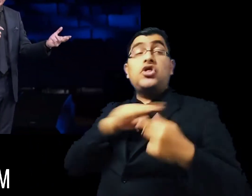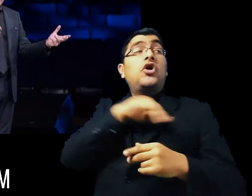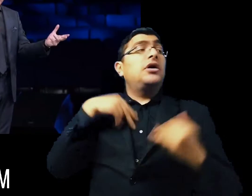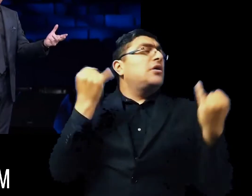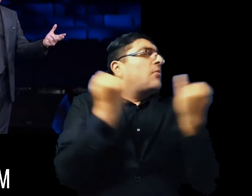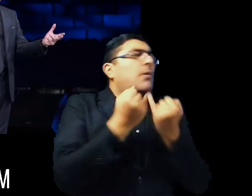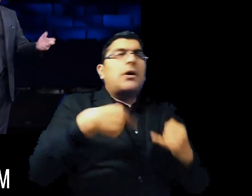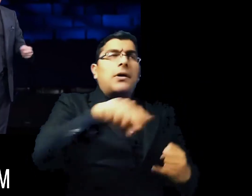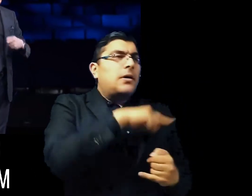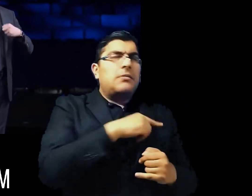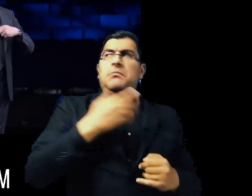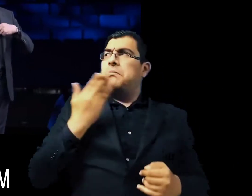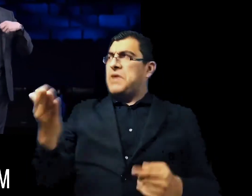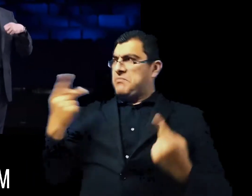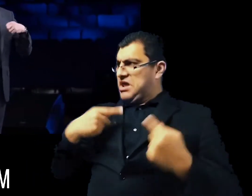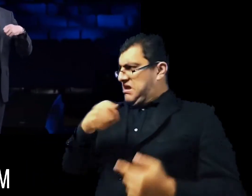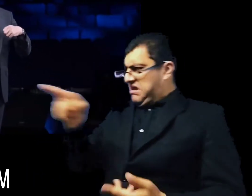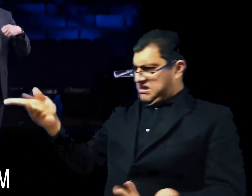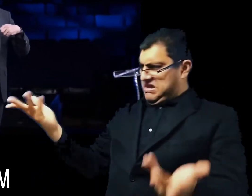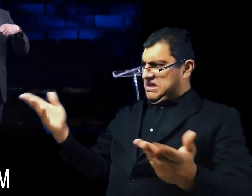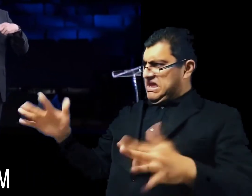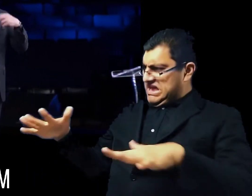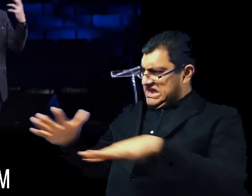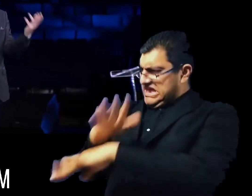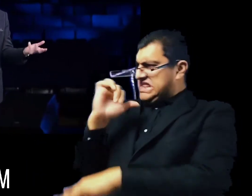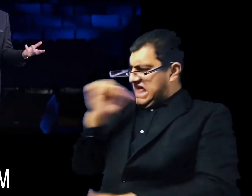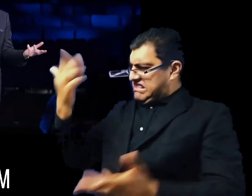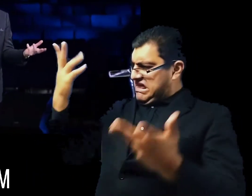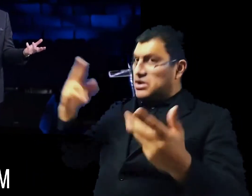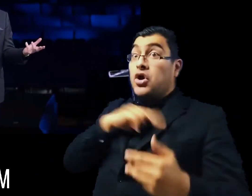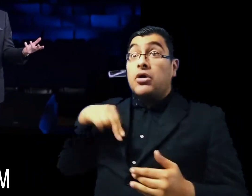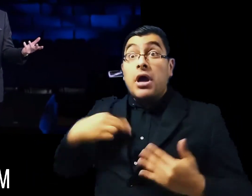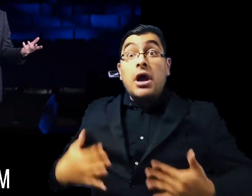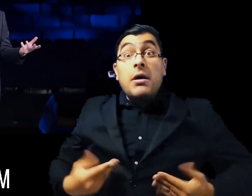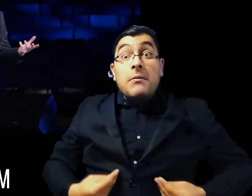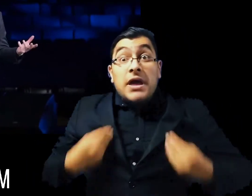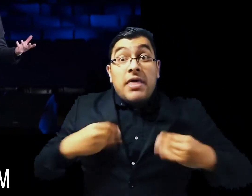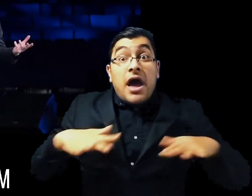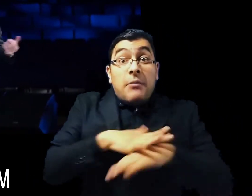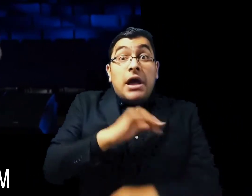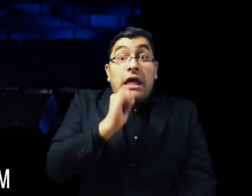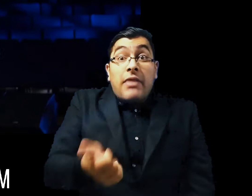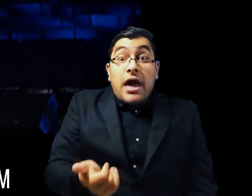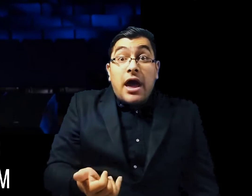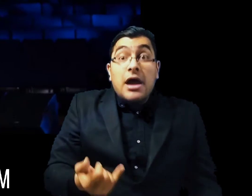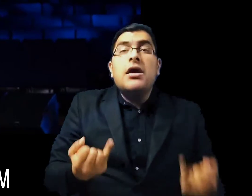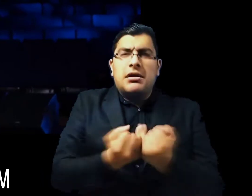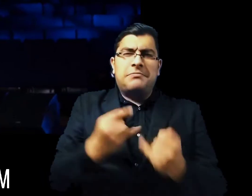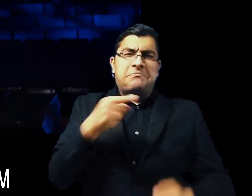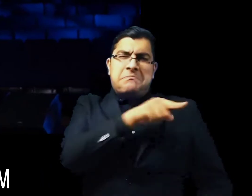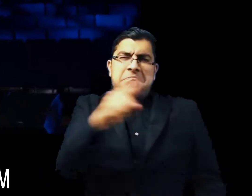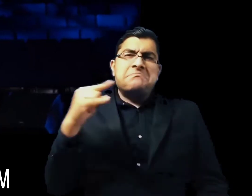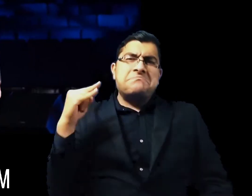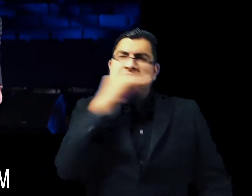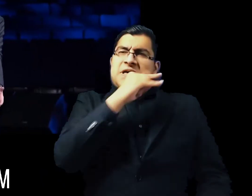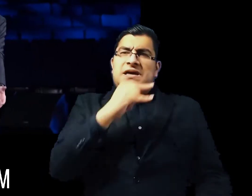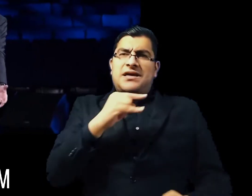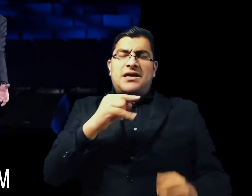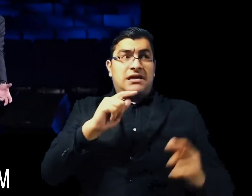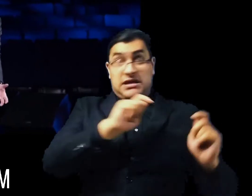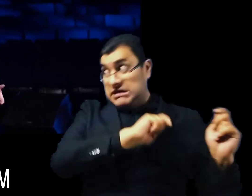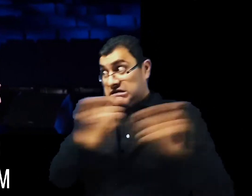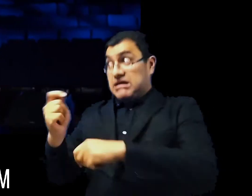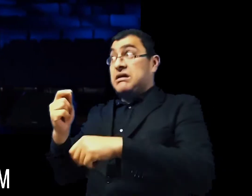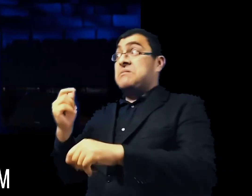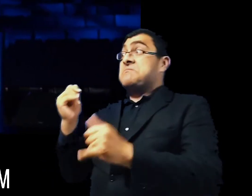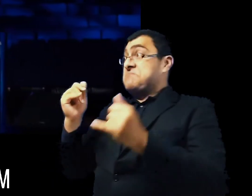gente, le pedimos a los demás lo que nosotros no hacemos. El Señor dijo, hipócritas, atan cargas